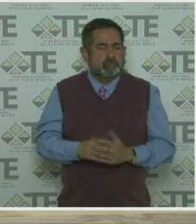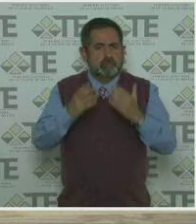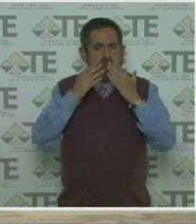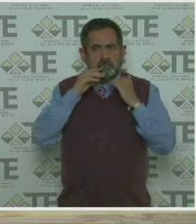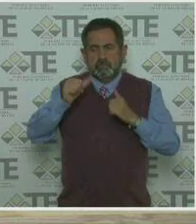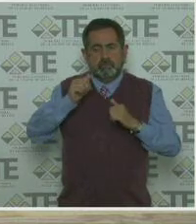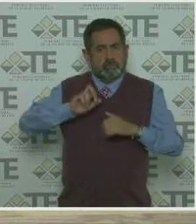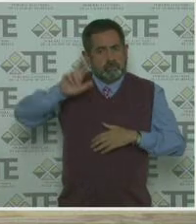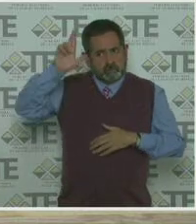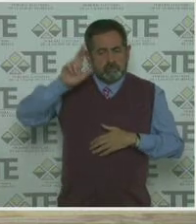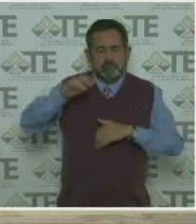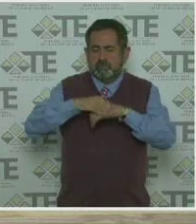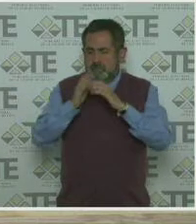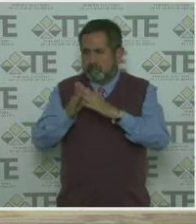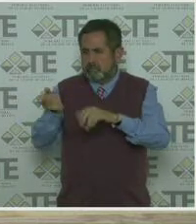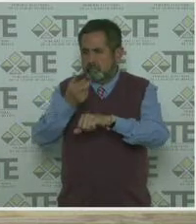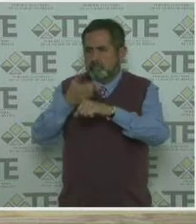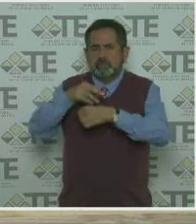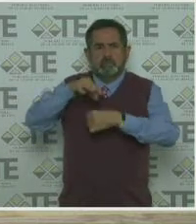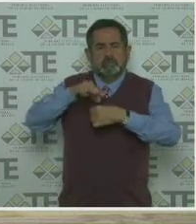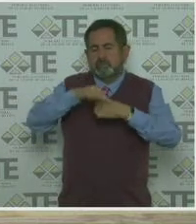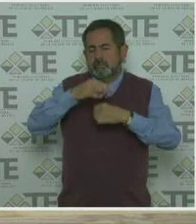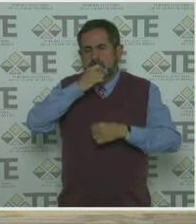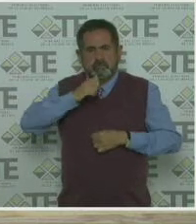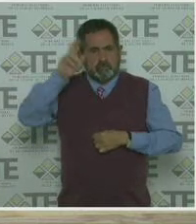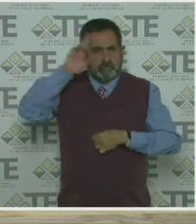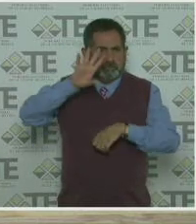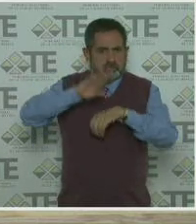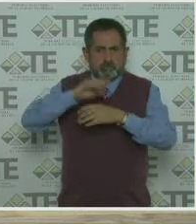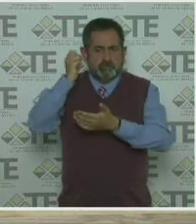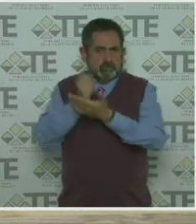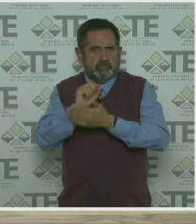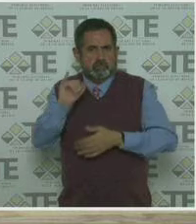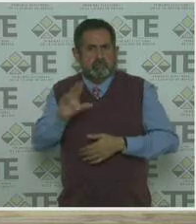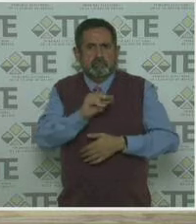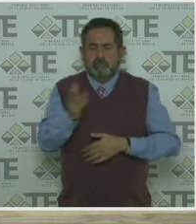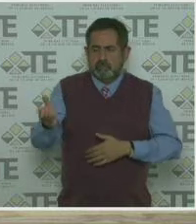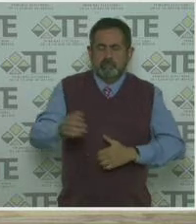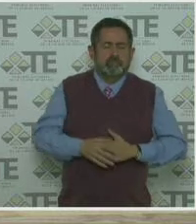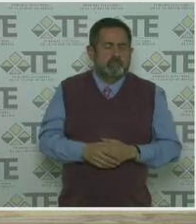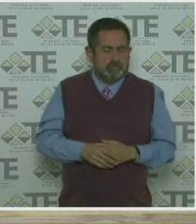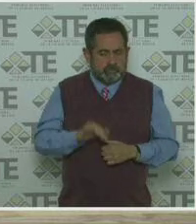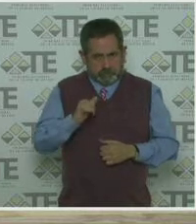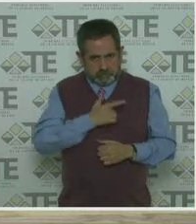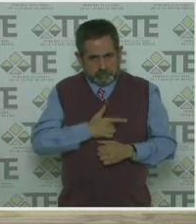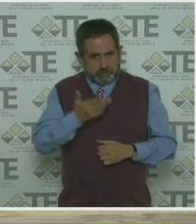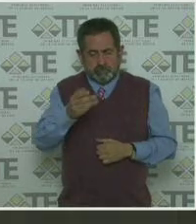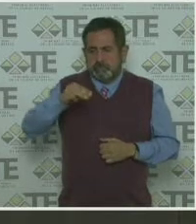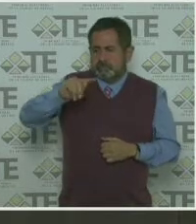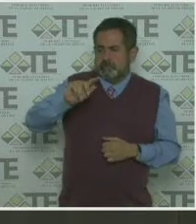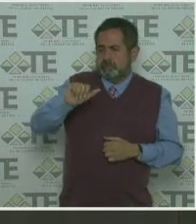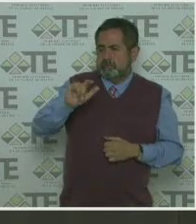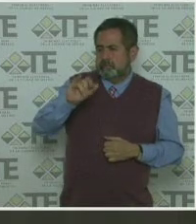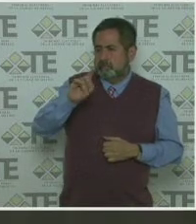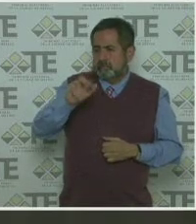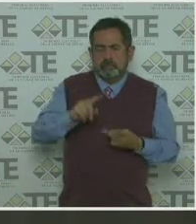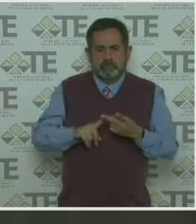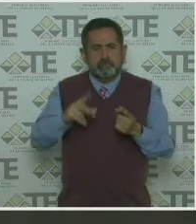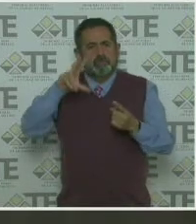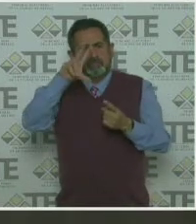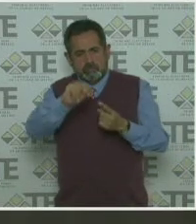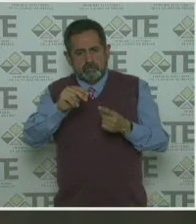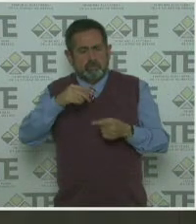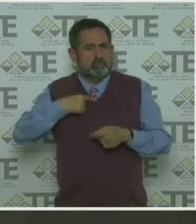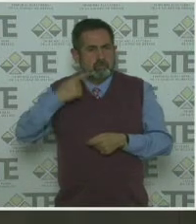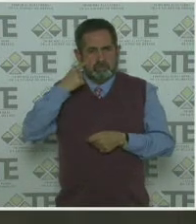Al no haber más intervenciones, por favor, secretario, en votación nominal consulte si se aprueba el proyecto. Sí, magistrado. Magistrada Marta Alejandra Chávez Camarena. En